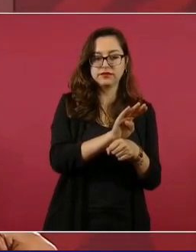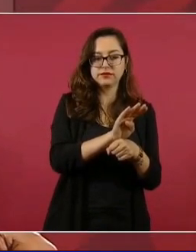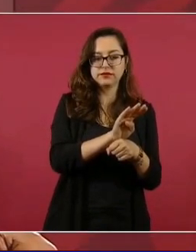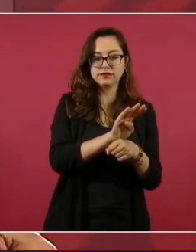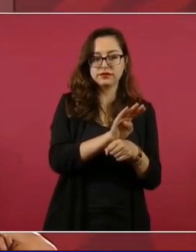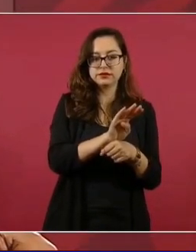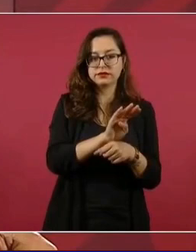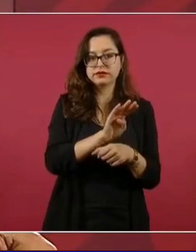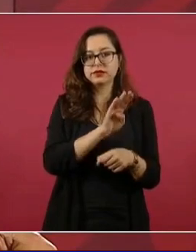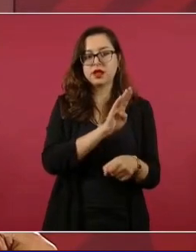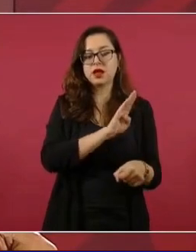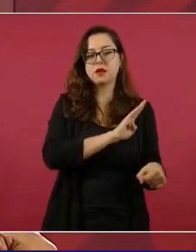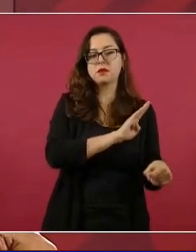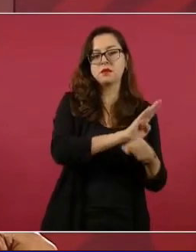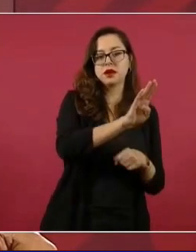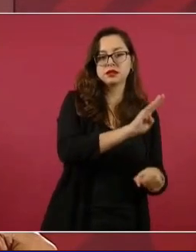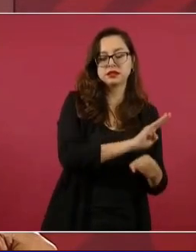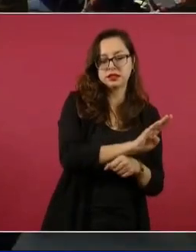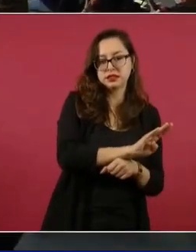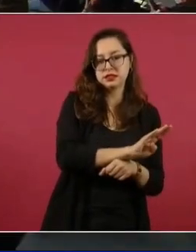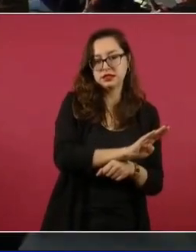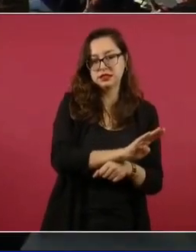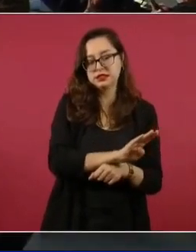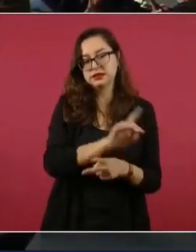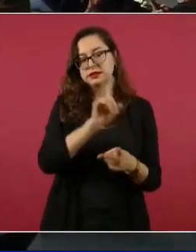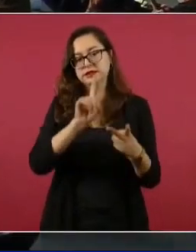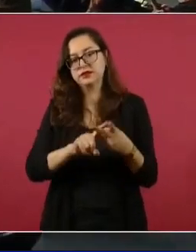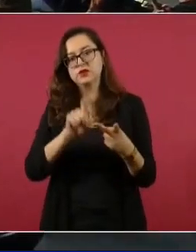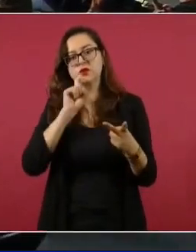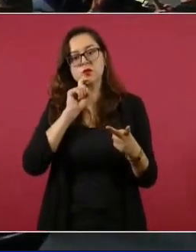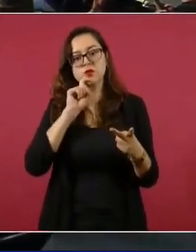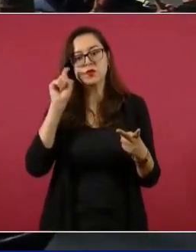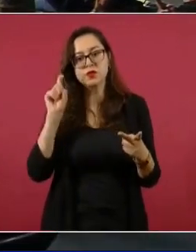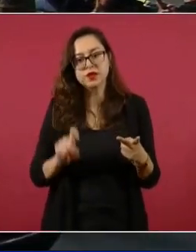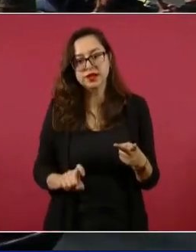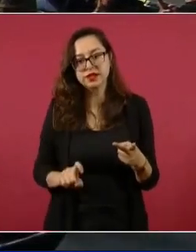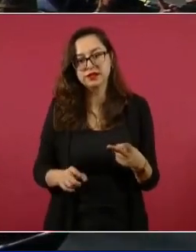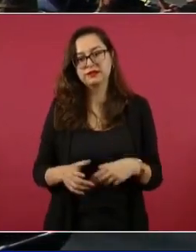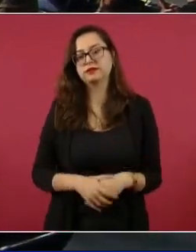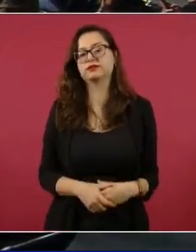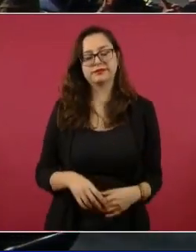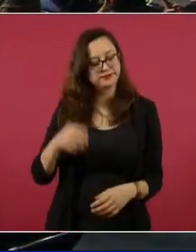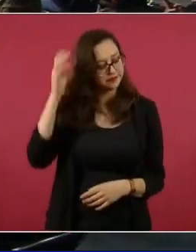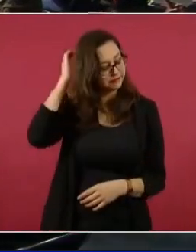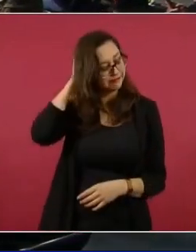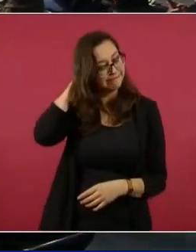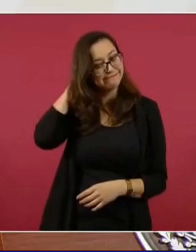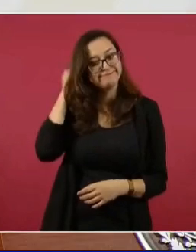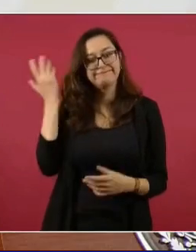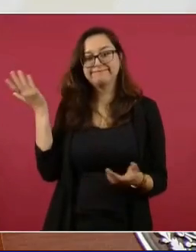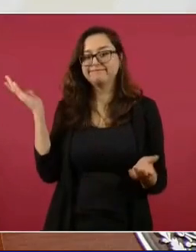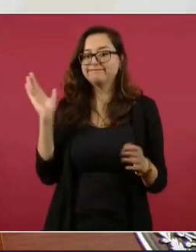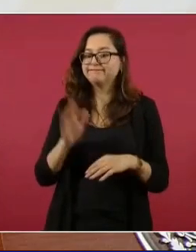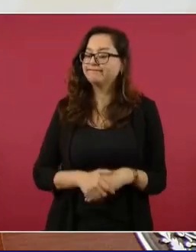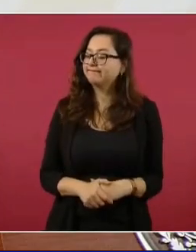y Ucrania. Con todo respeto, ¿qué tiene que meterse?